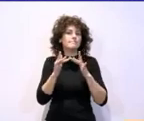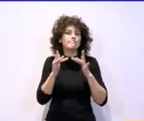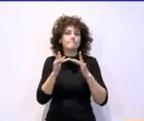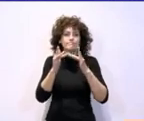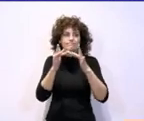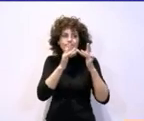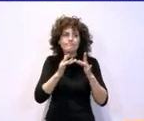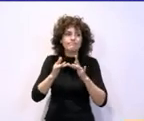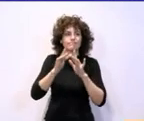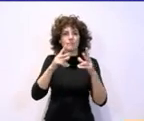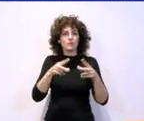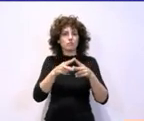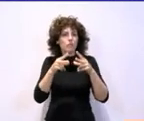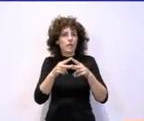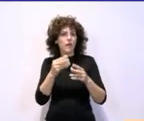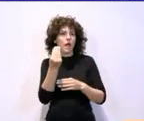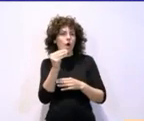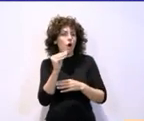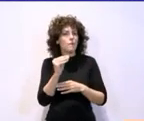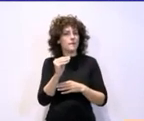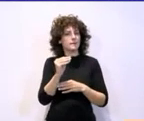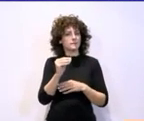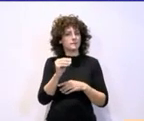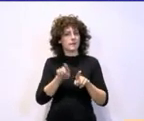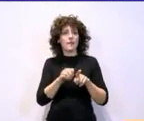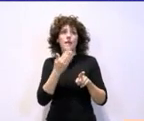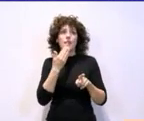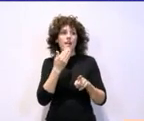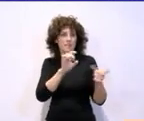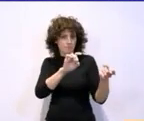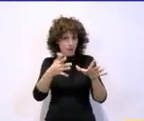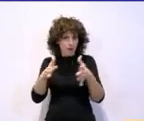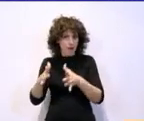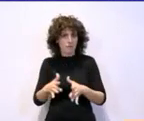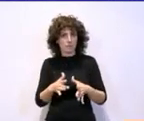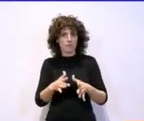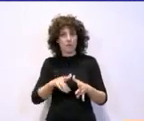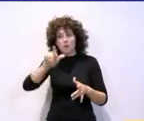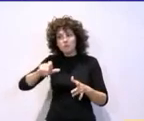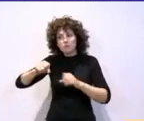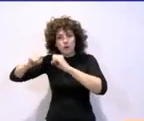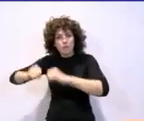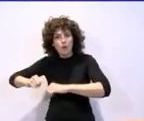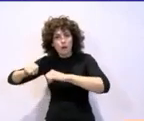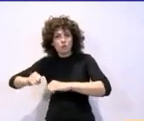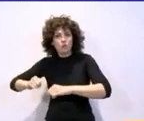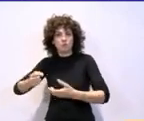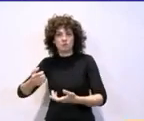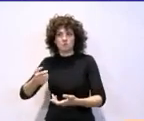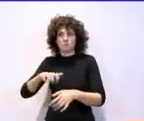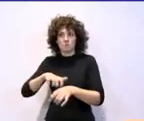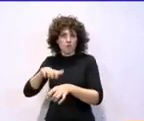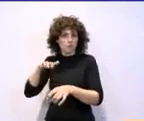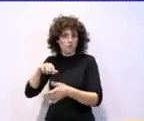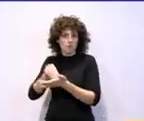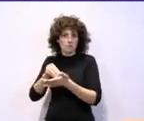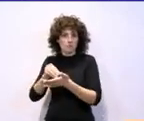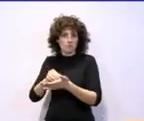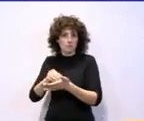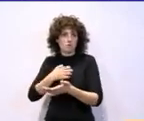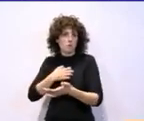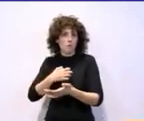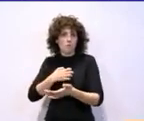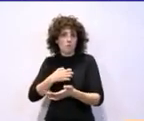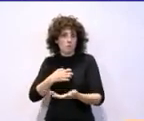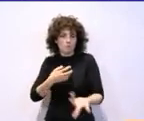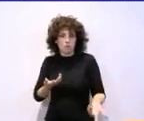sociabilidad dentro de gente de sus iguales, de su entorno, de su edad, no de personas mayores que en muchas ocasiones no pueden ni tan